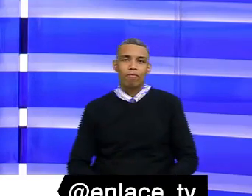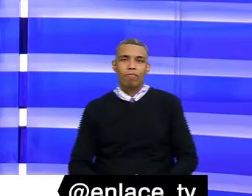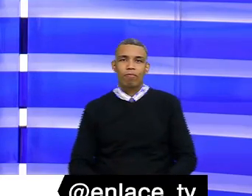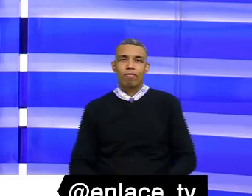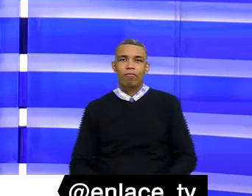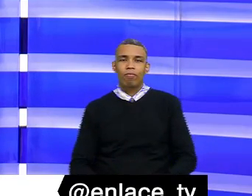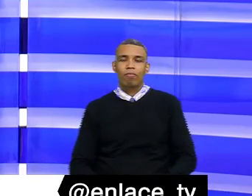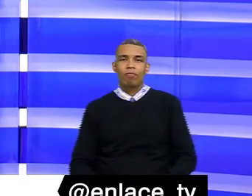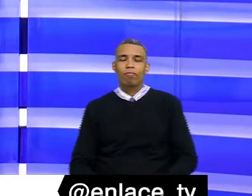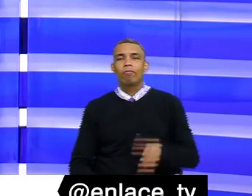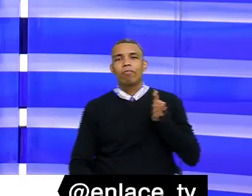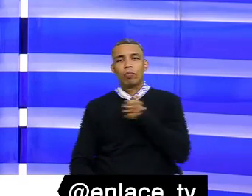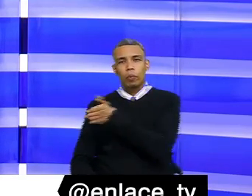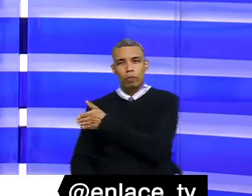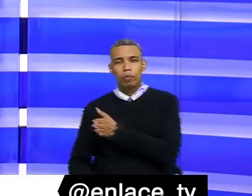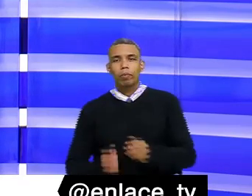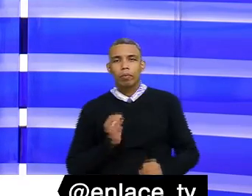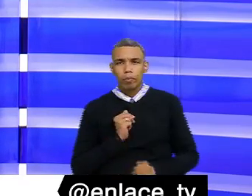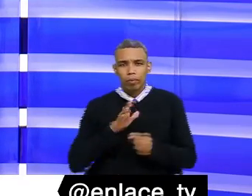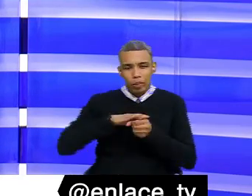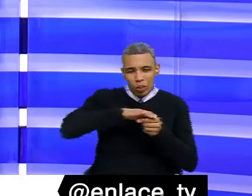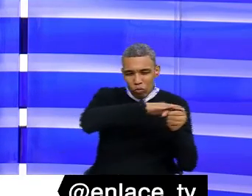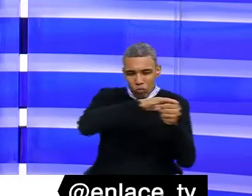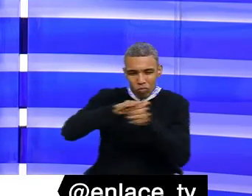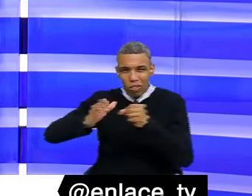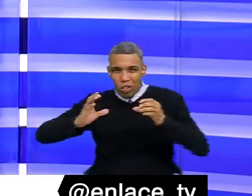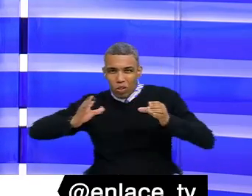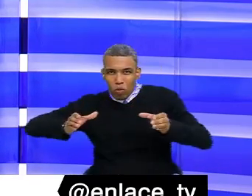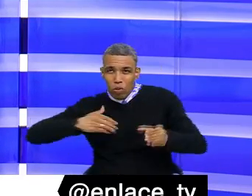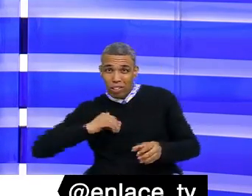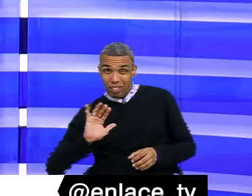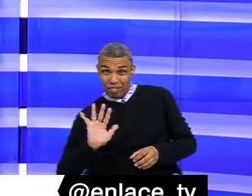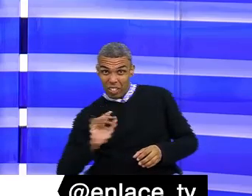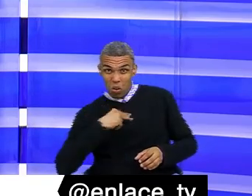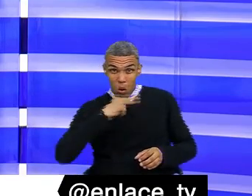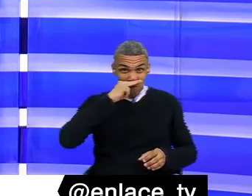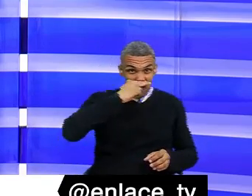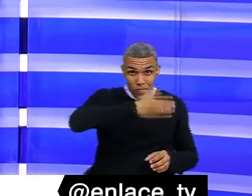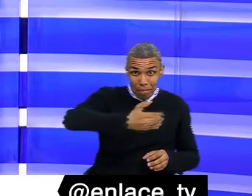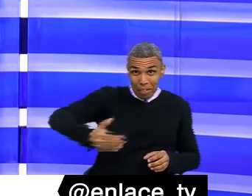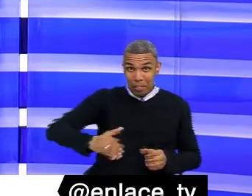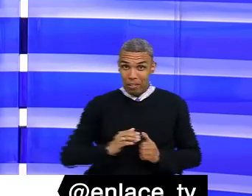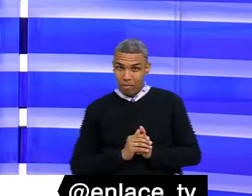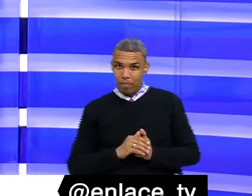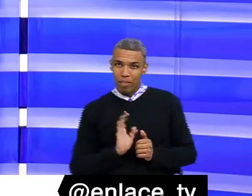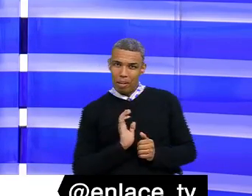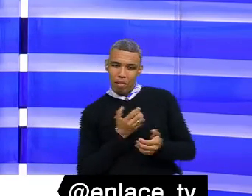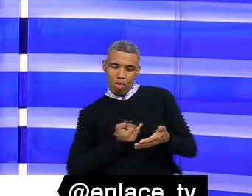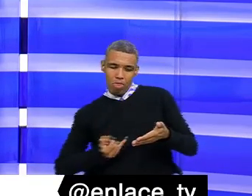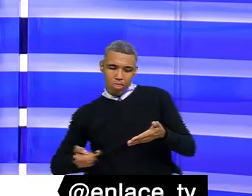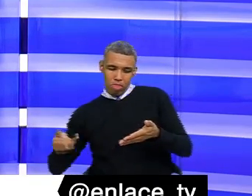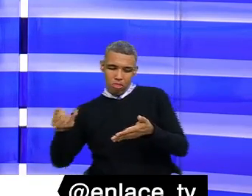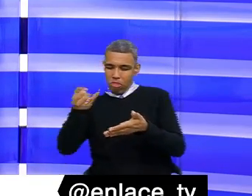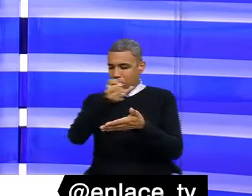Con mucha creatividad, los niños de la Comuna 5 diseñaron accesorios y los trajes de los indios yariguíes en el